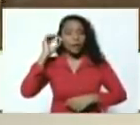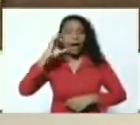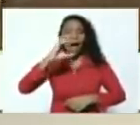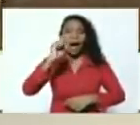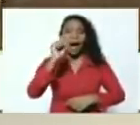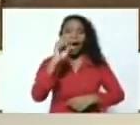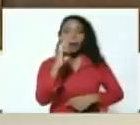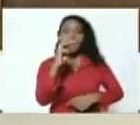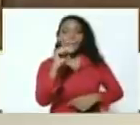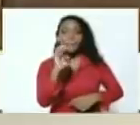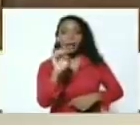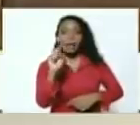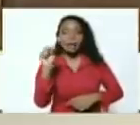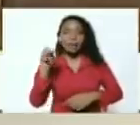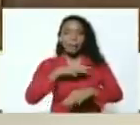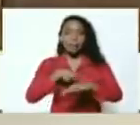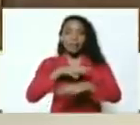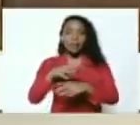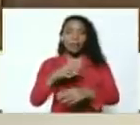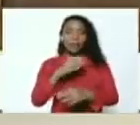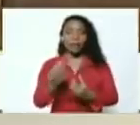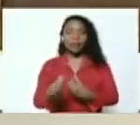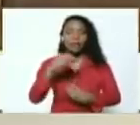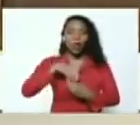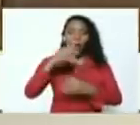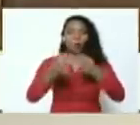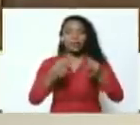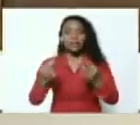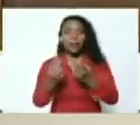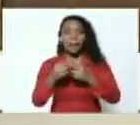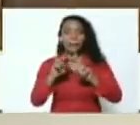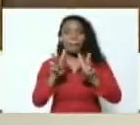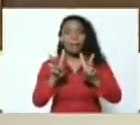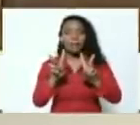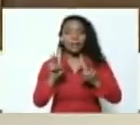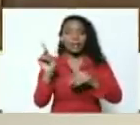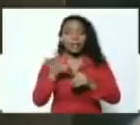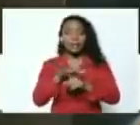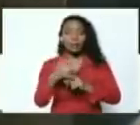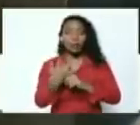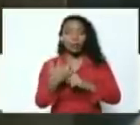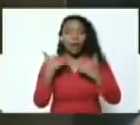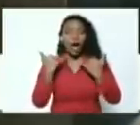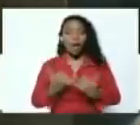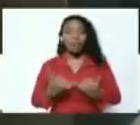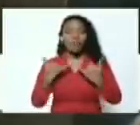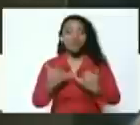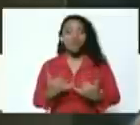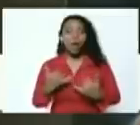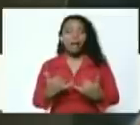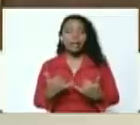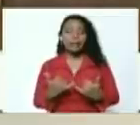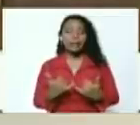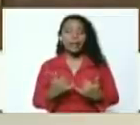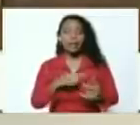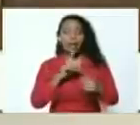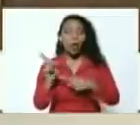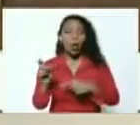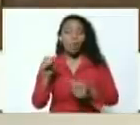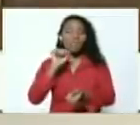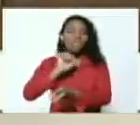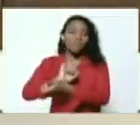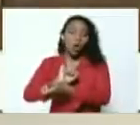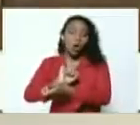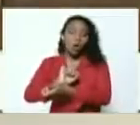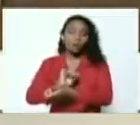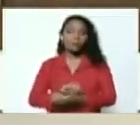Teresa Meléndez Rivas, como ministra de Interior, Justicia y Paz. Situación actual de las y los privados de